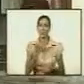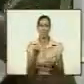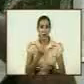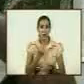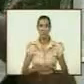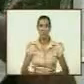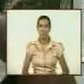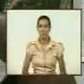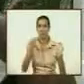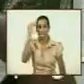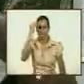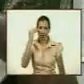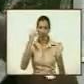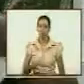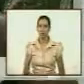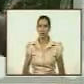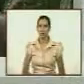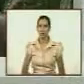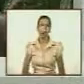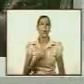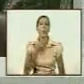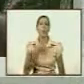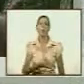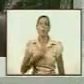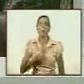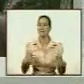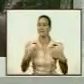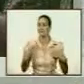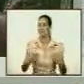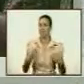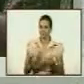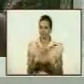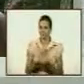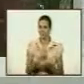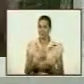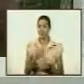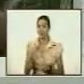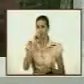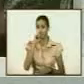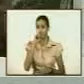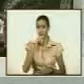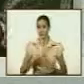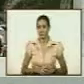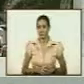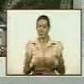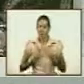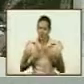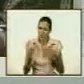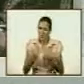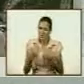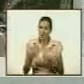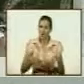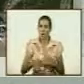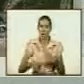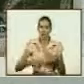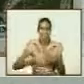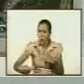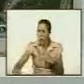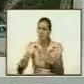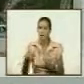labor. Pienso que disfrutamos hasta más de las personas que vienen para acá, porque estamos viviendo esa día a